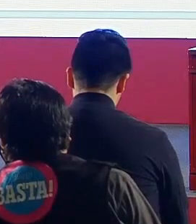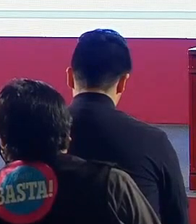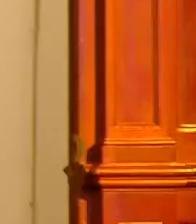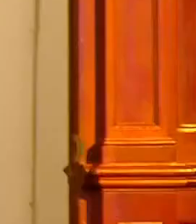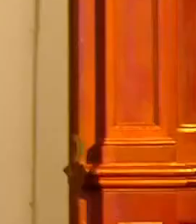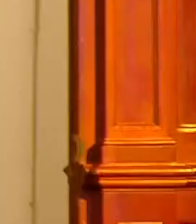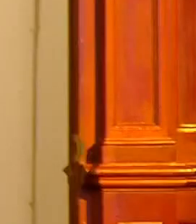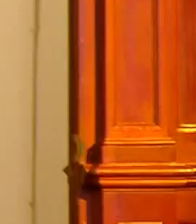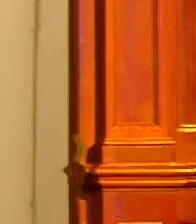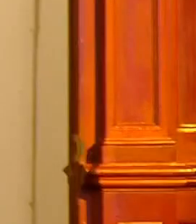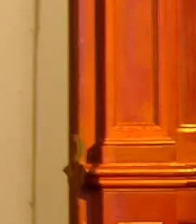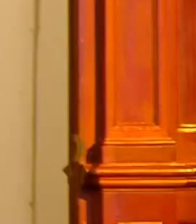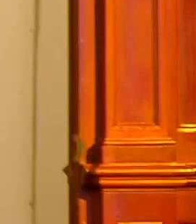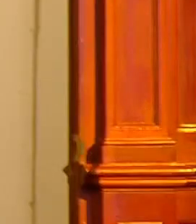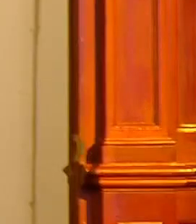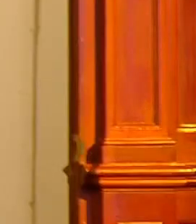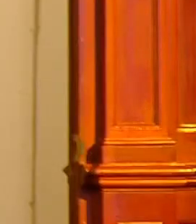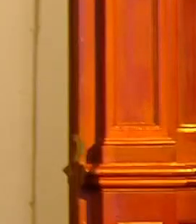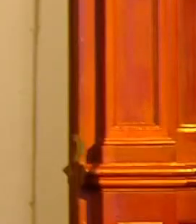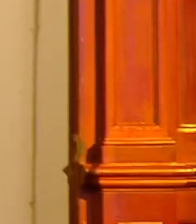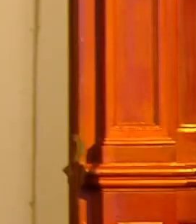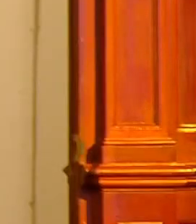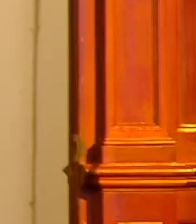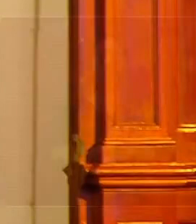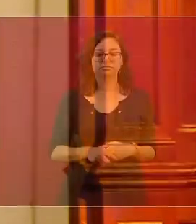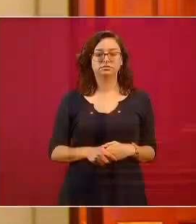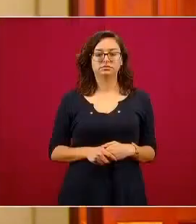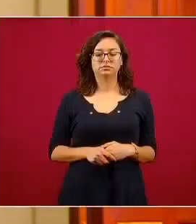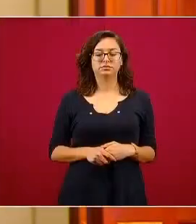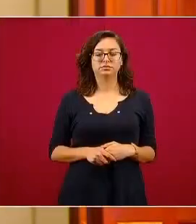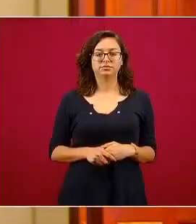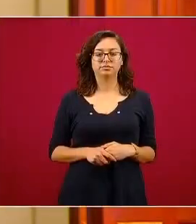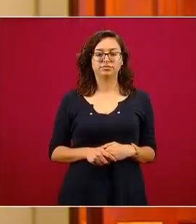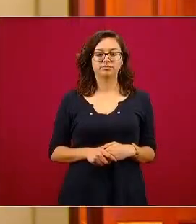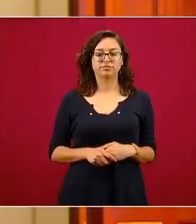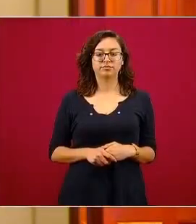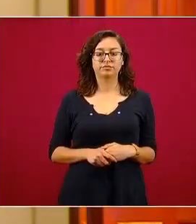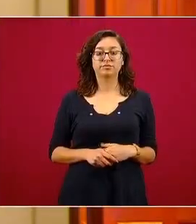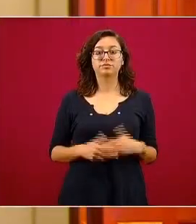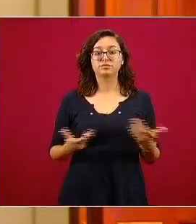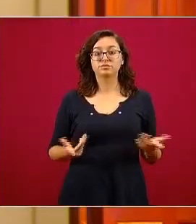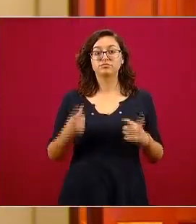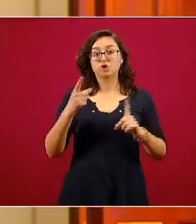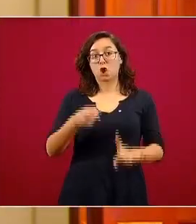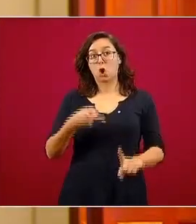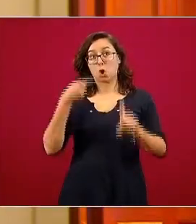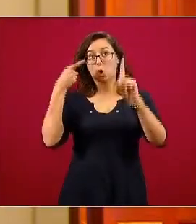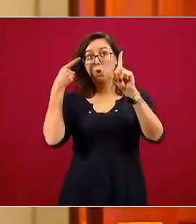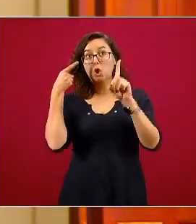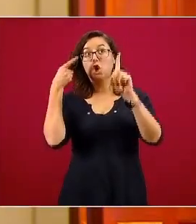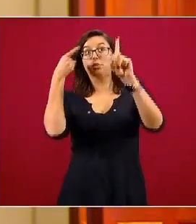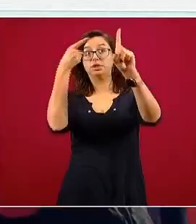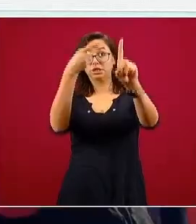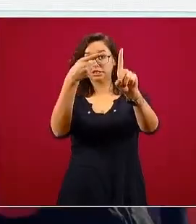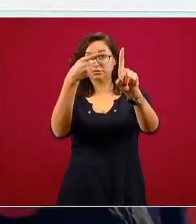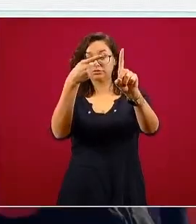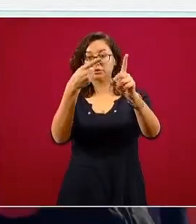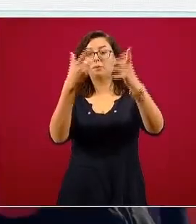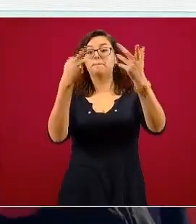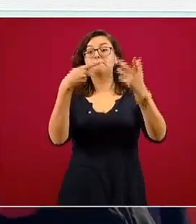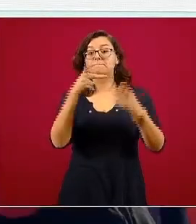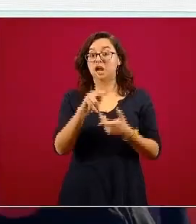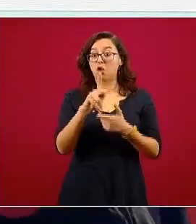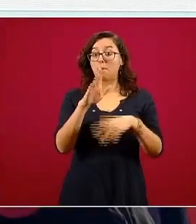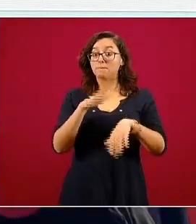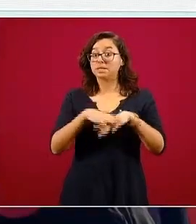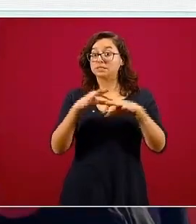justificación metodológica y científica de lo que queremos hacer y que termina con el consentimiento informado de